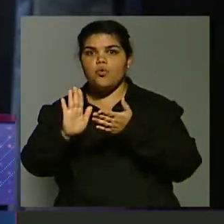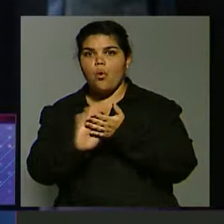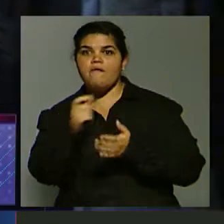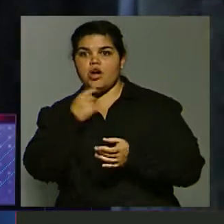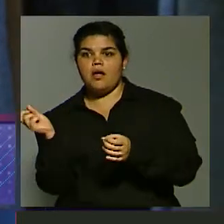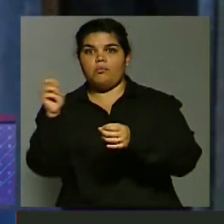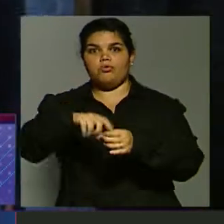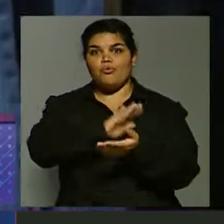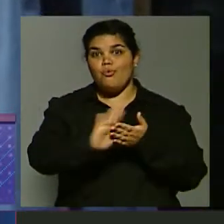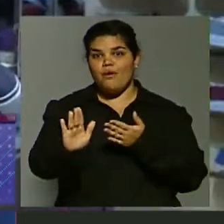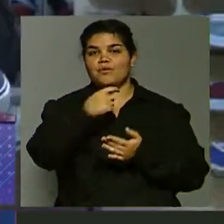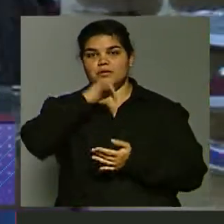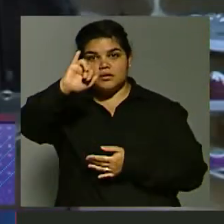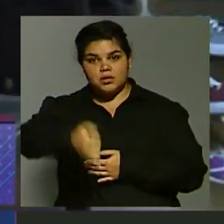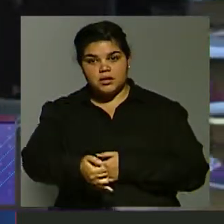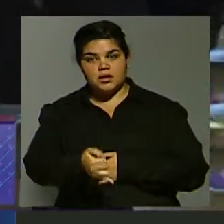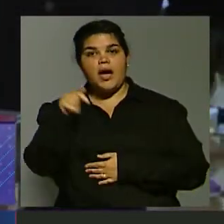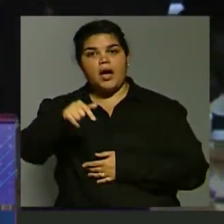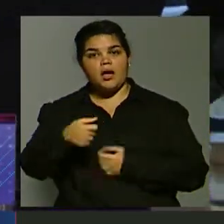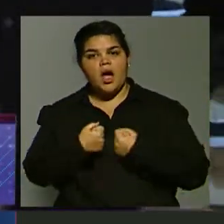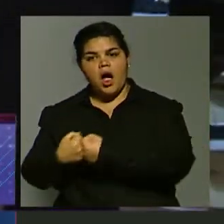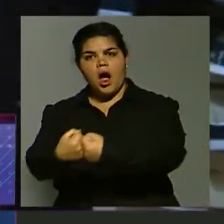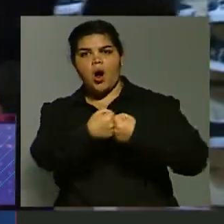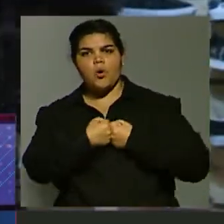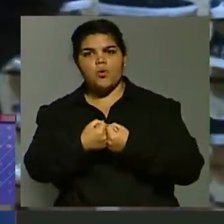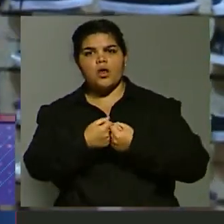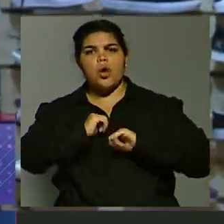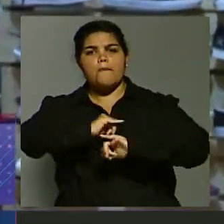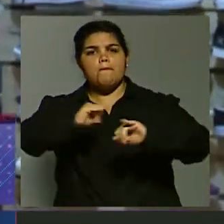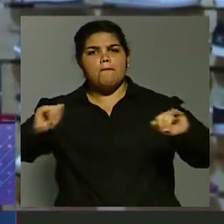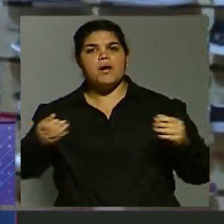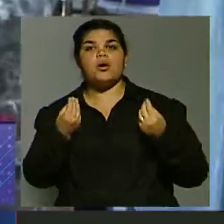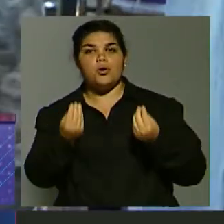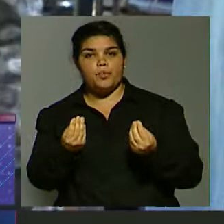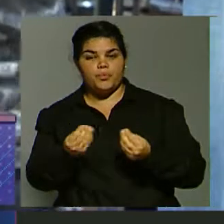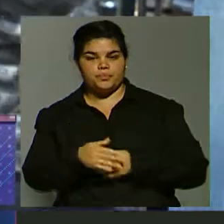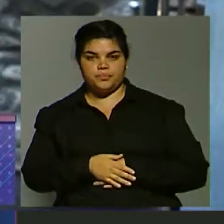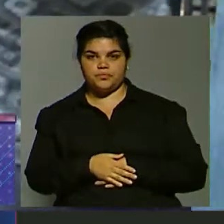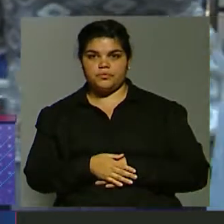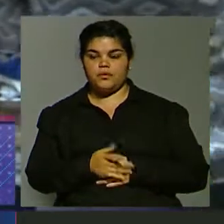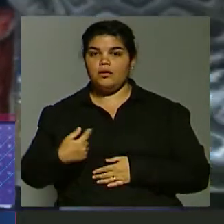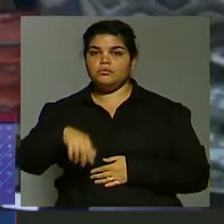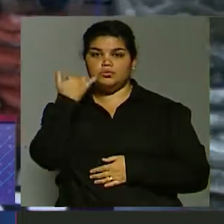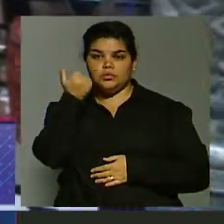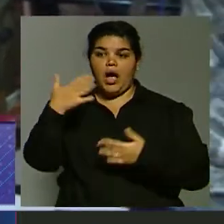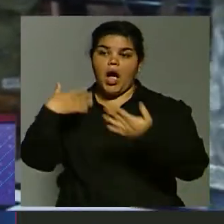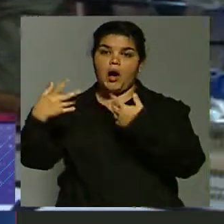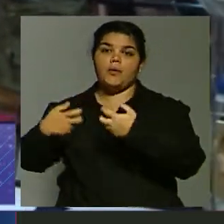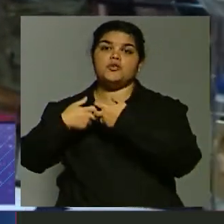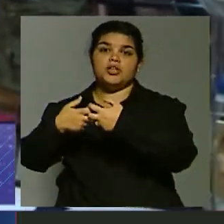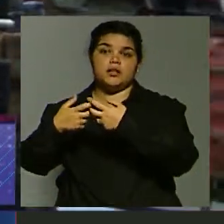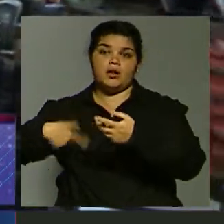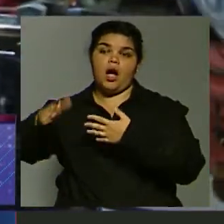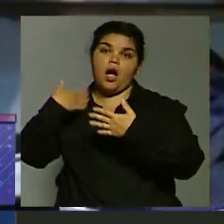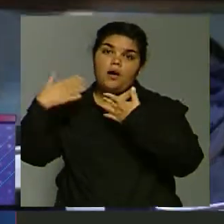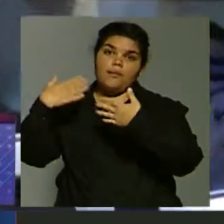iniciativa para unificar criterios de marketing. Hemos hablado con el sindicato, vamos a seguir conversando en un